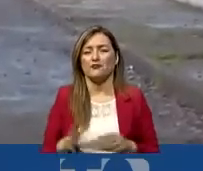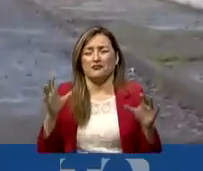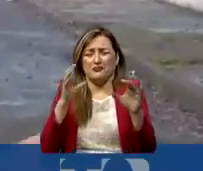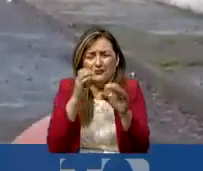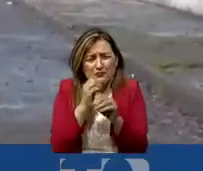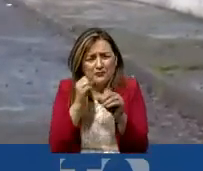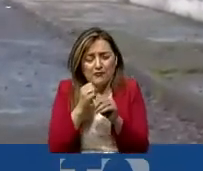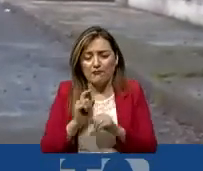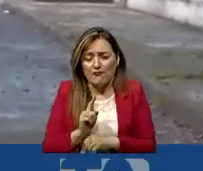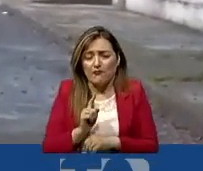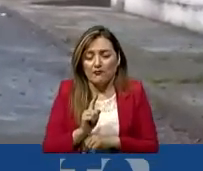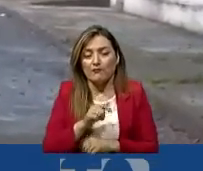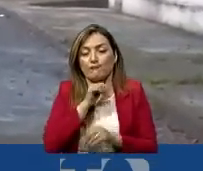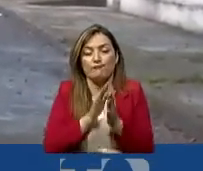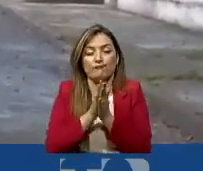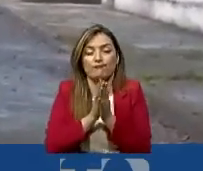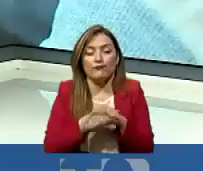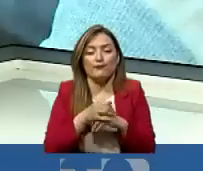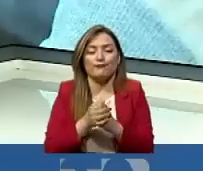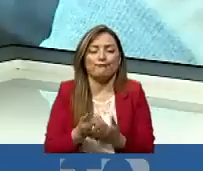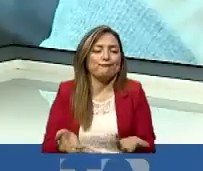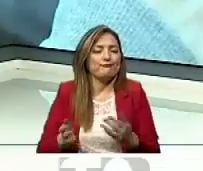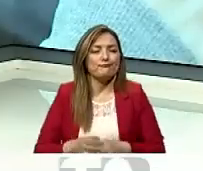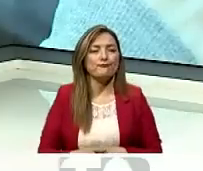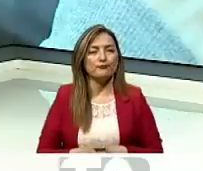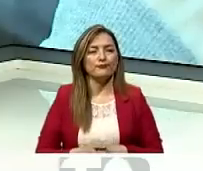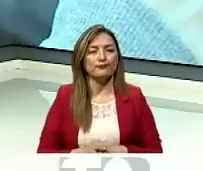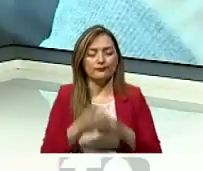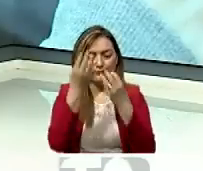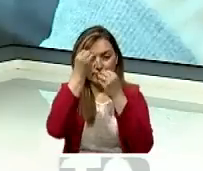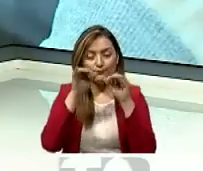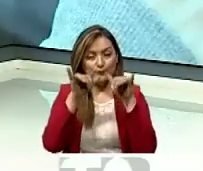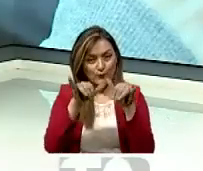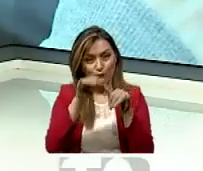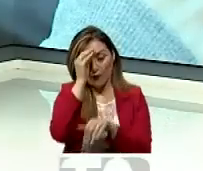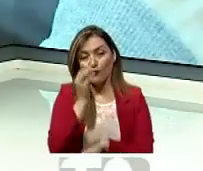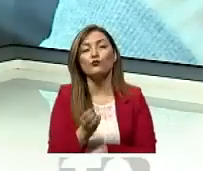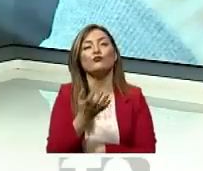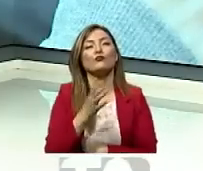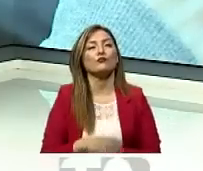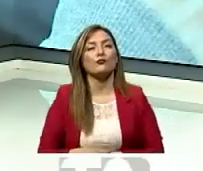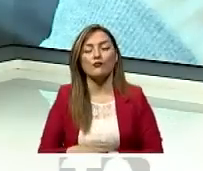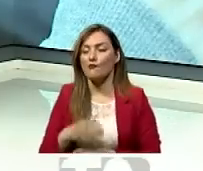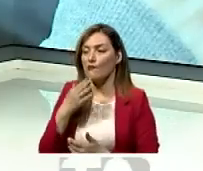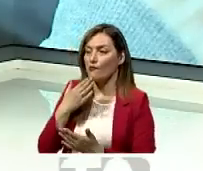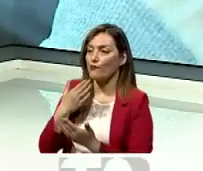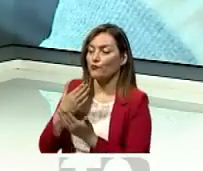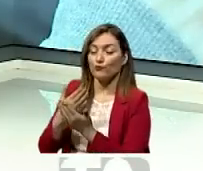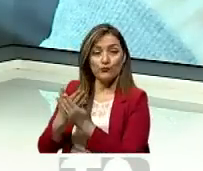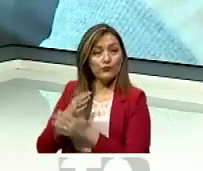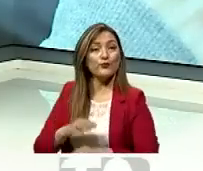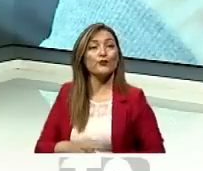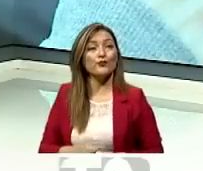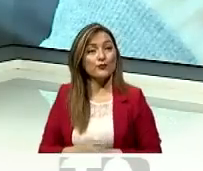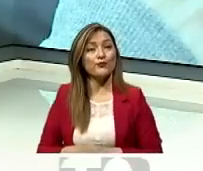sector y también es aprovechado por los delincuentes. Hasta aquí la información. Regresamos con ustedes a estudios. Muy buenos días. Muchísimas gracias, Juan Miguel.